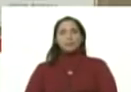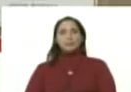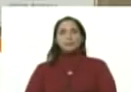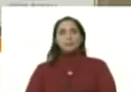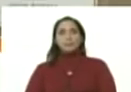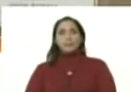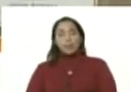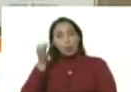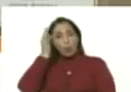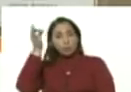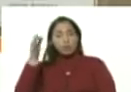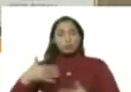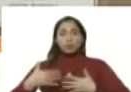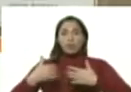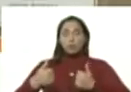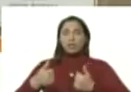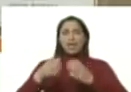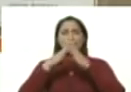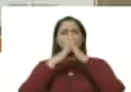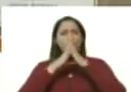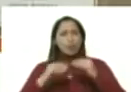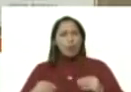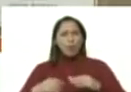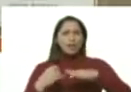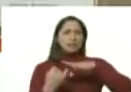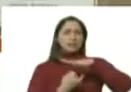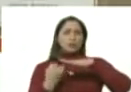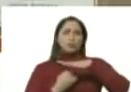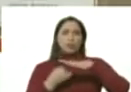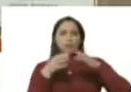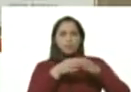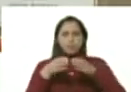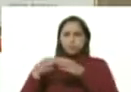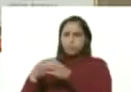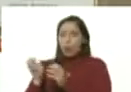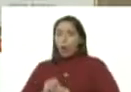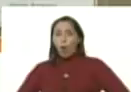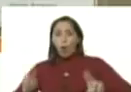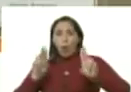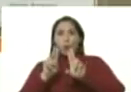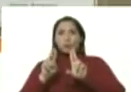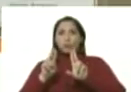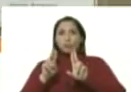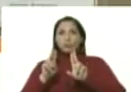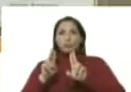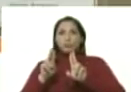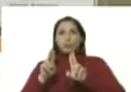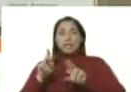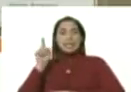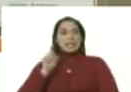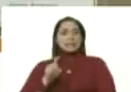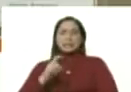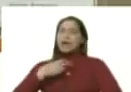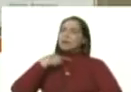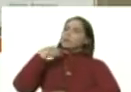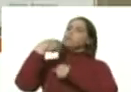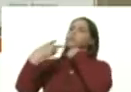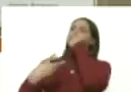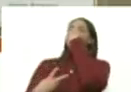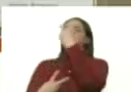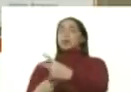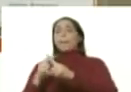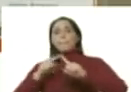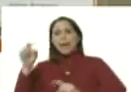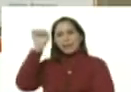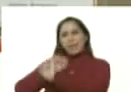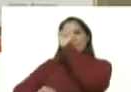al Consejo de Seguridad y todas las agencias y órganos de Naciones Unidas, que es necesario alzar la voz para